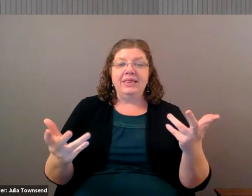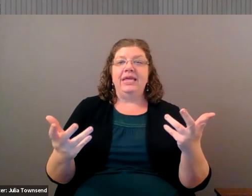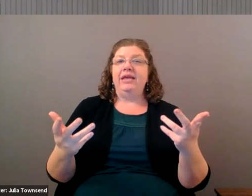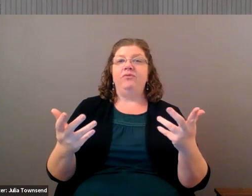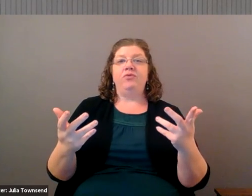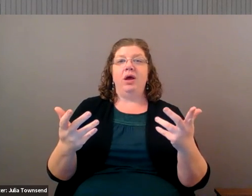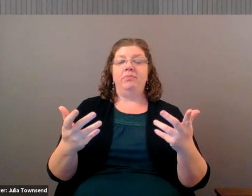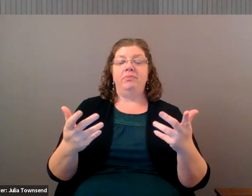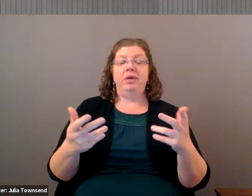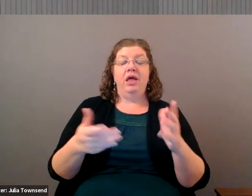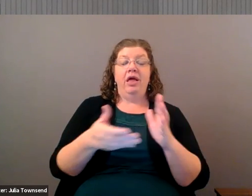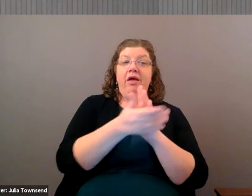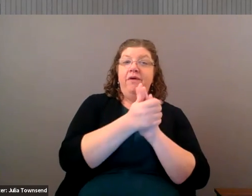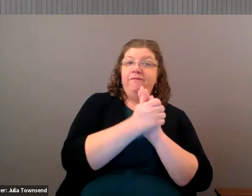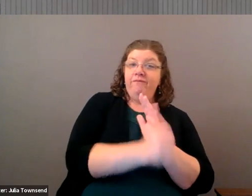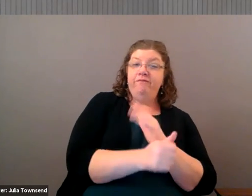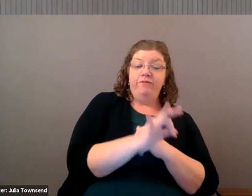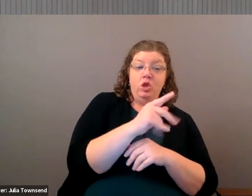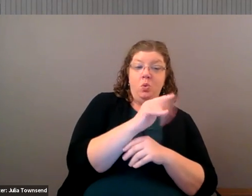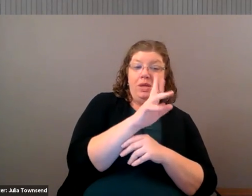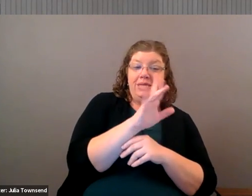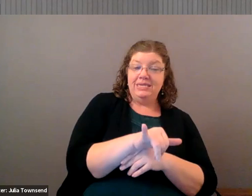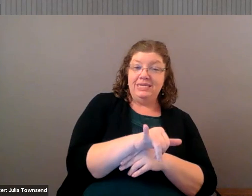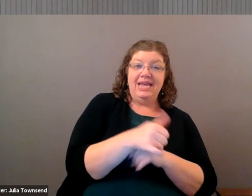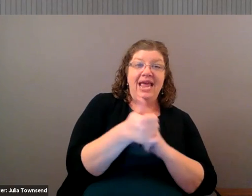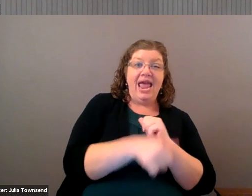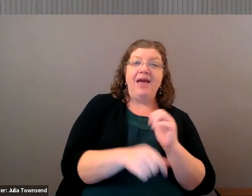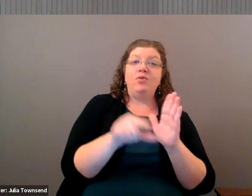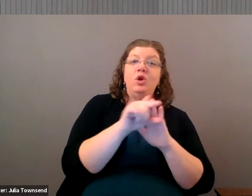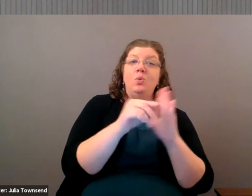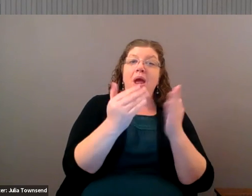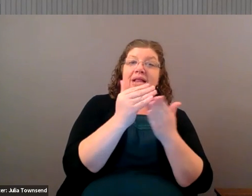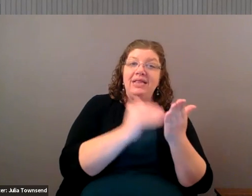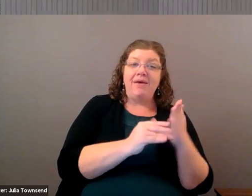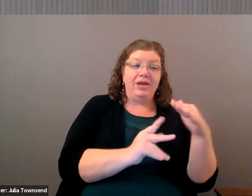la fluidez, porque cada nivel tiene